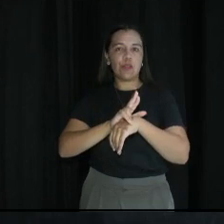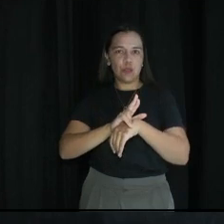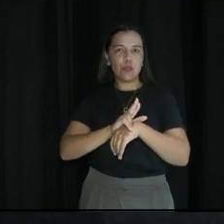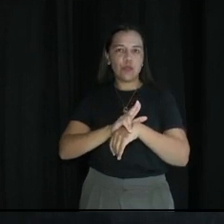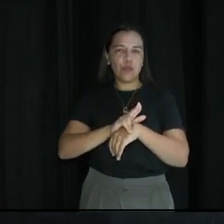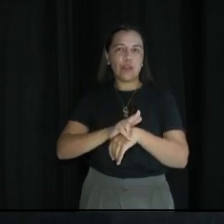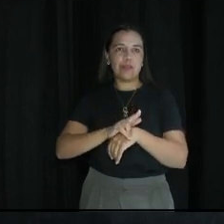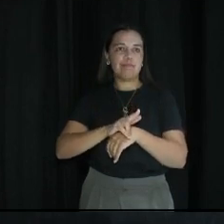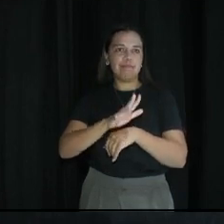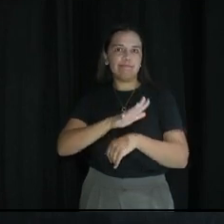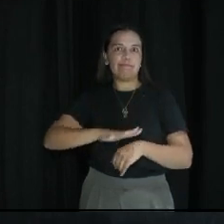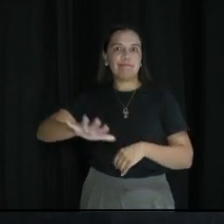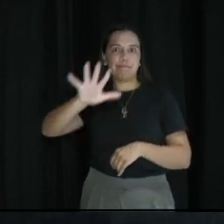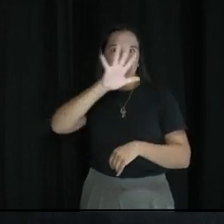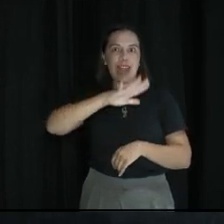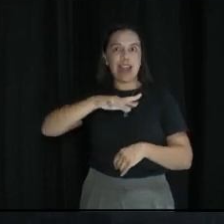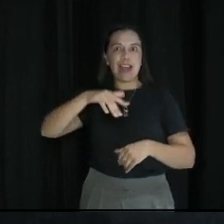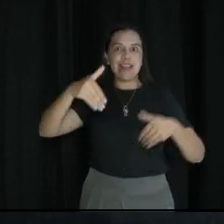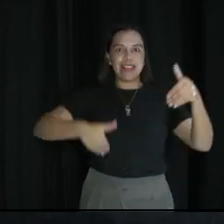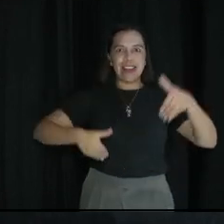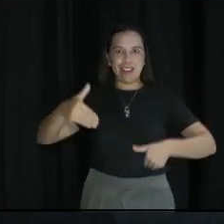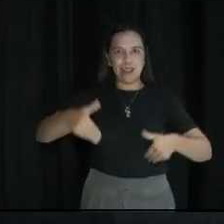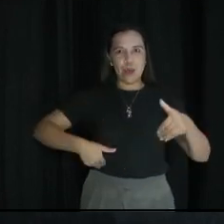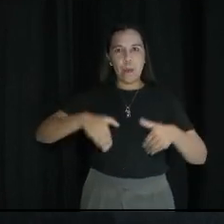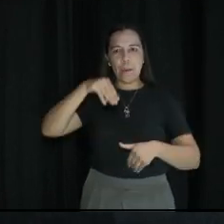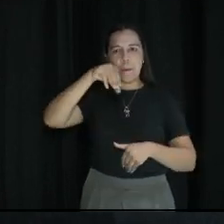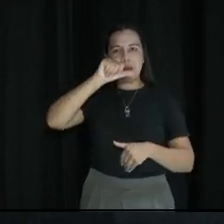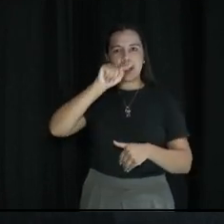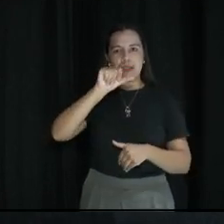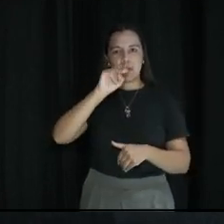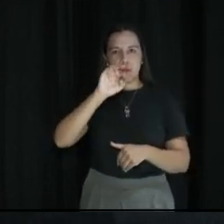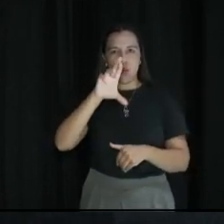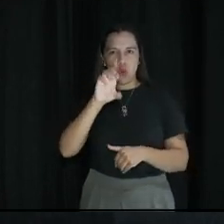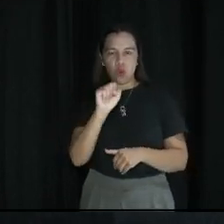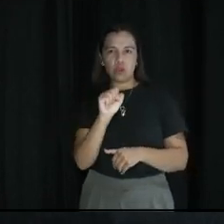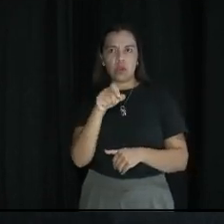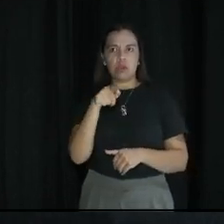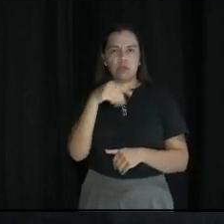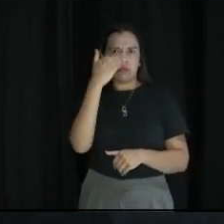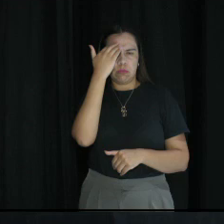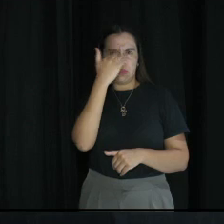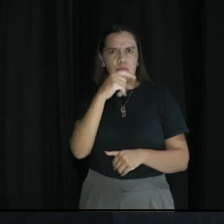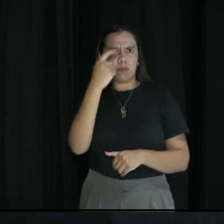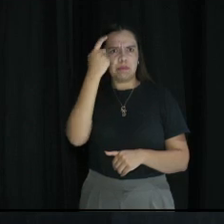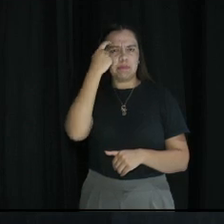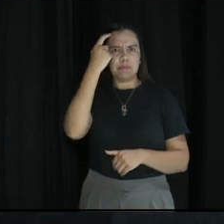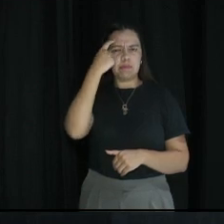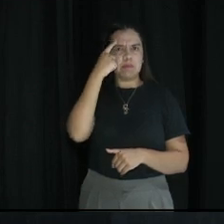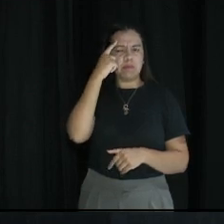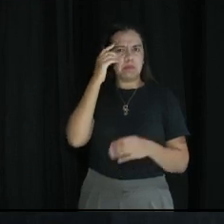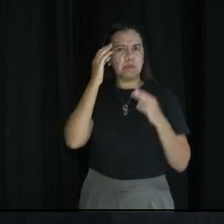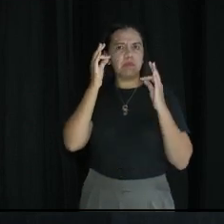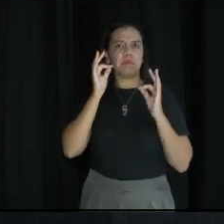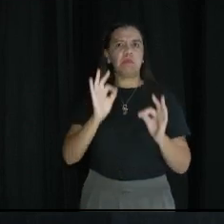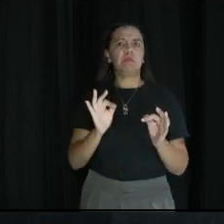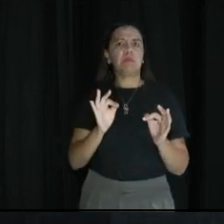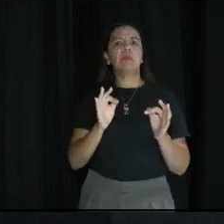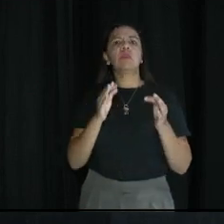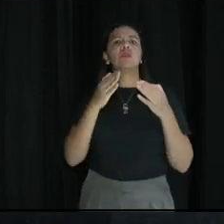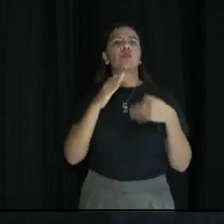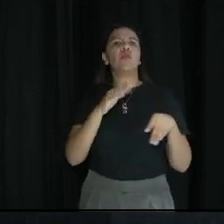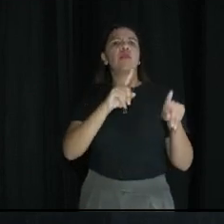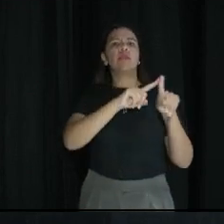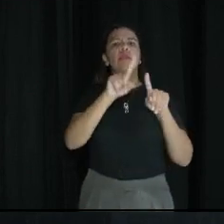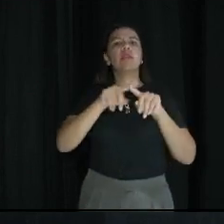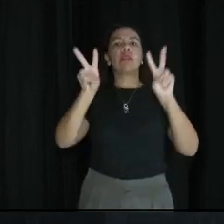recinto, que afortunadamente tiene un criterio pues muy afín a todas estas cuestiones